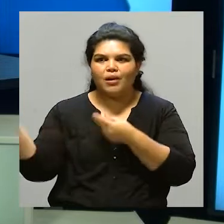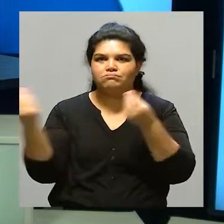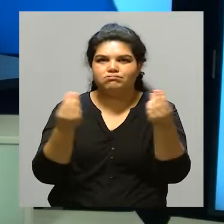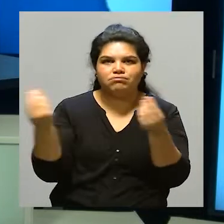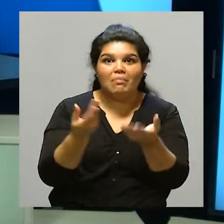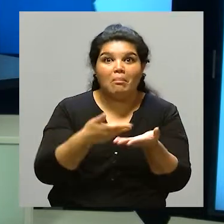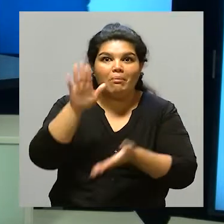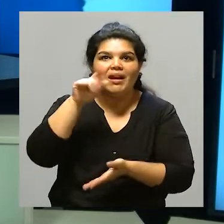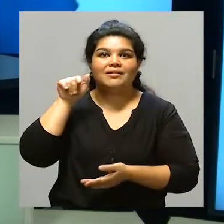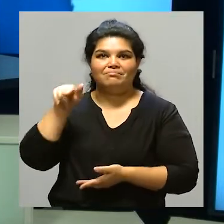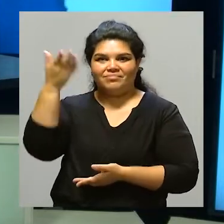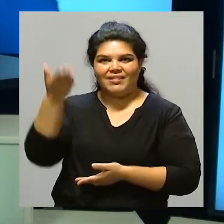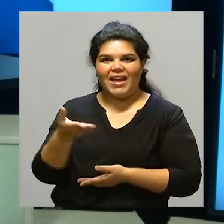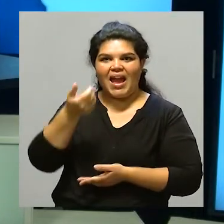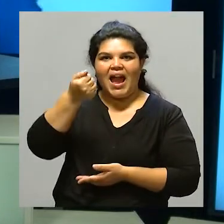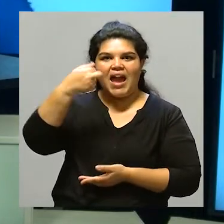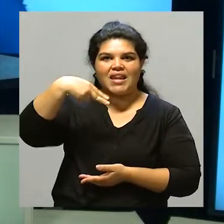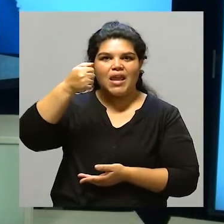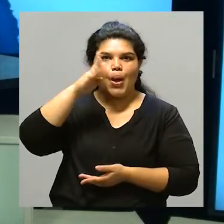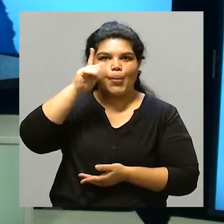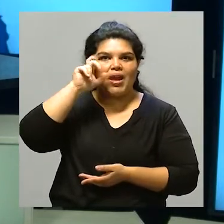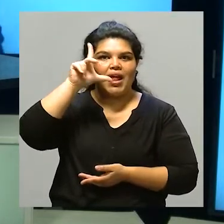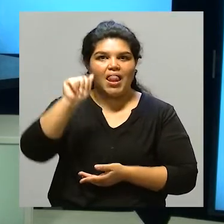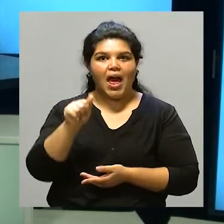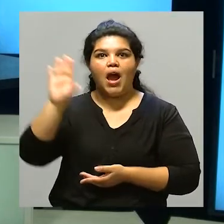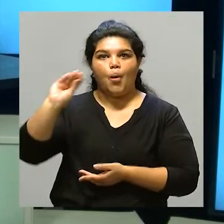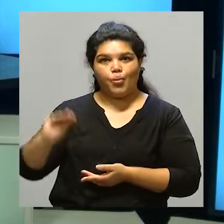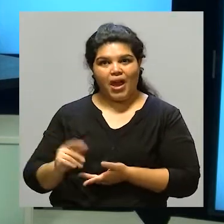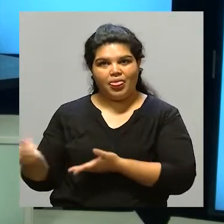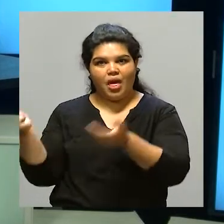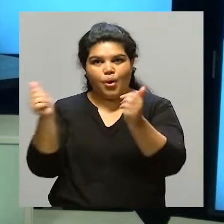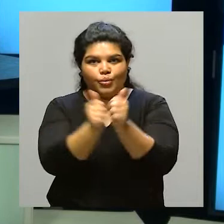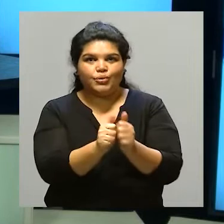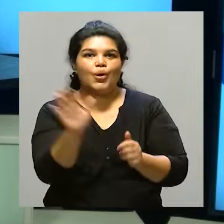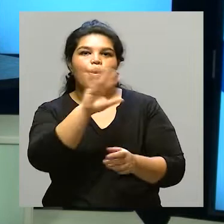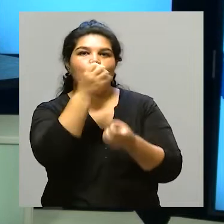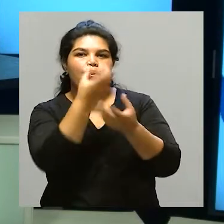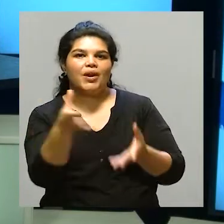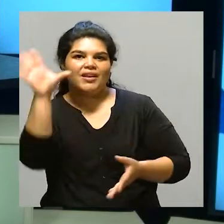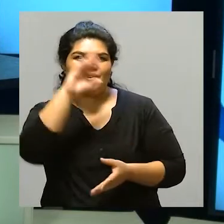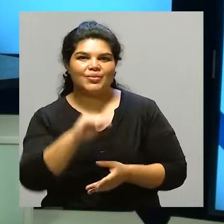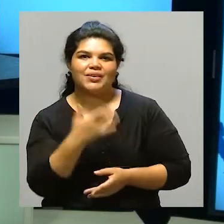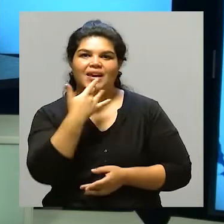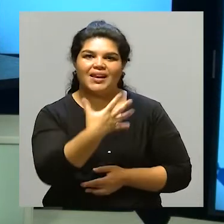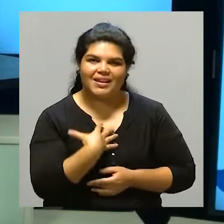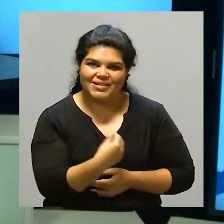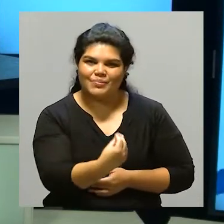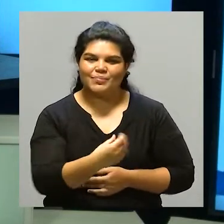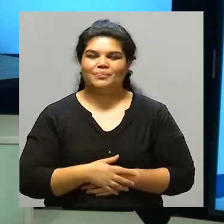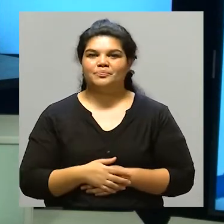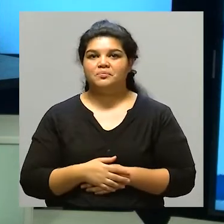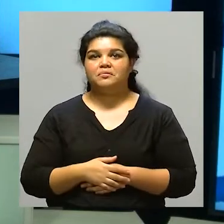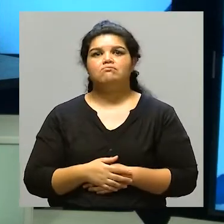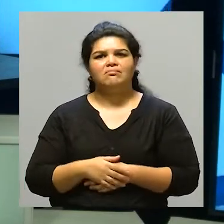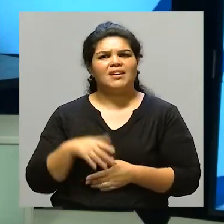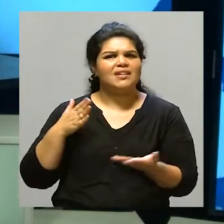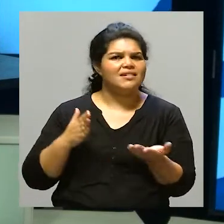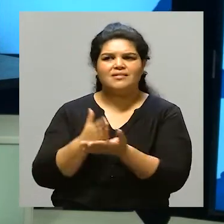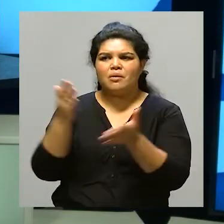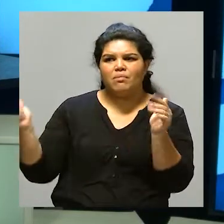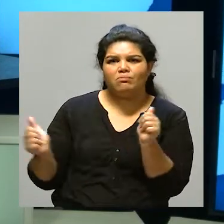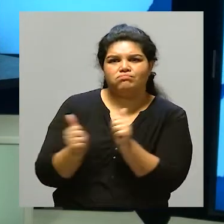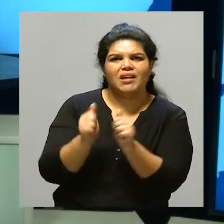este caso, Anabela Villach, abogada, que nos va a estar acompañando. ¿Cómo estás, Anabela? Buenas noches, Claudia. Muchas gracias por la invitación. Como siempre, bueno, la predisposición